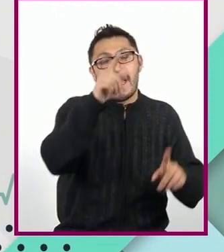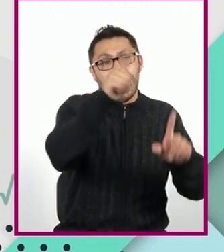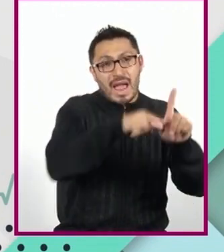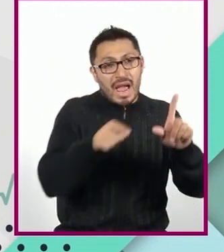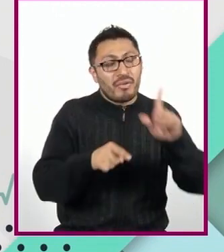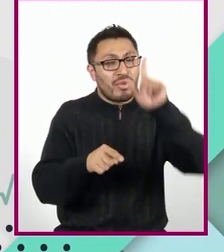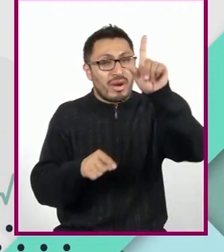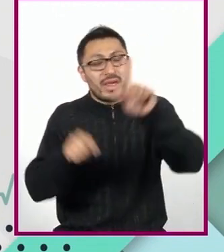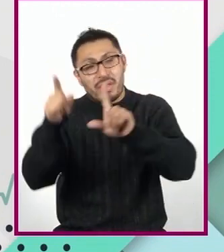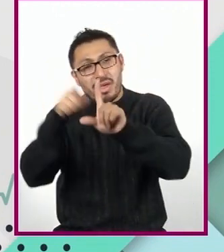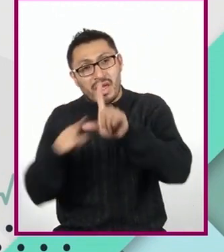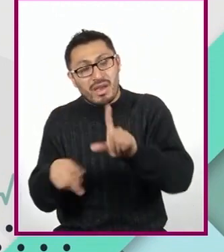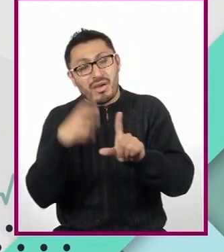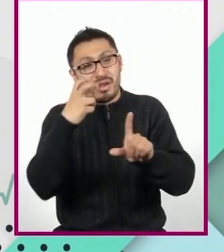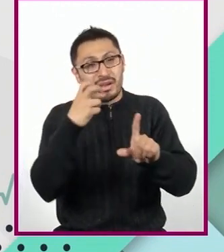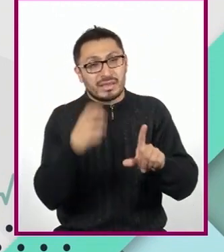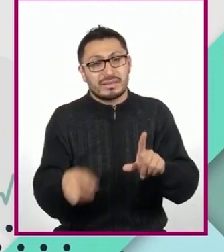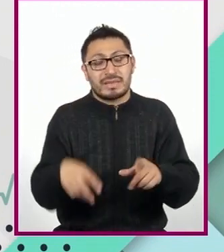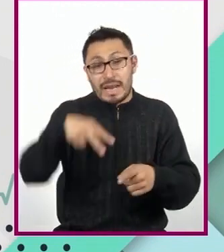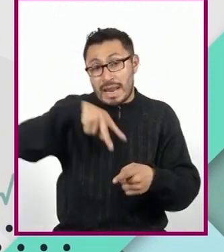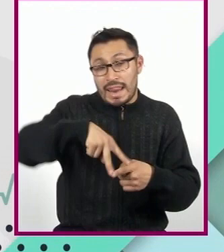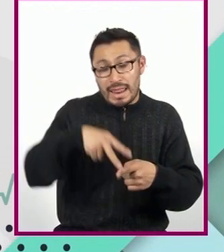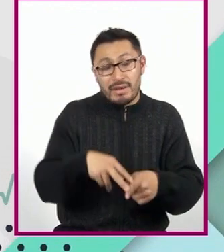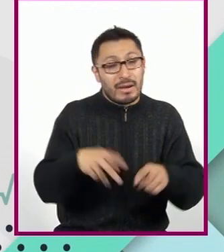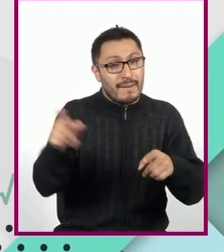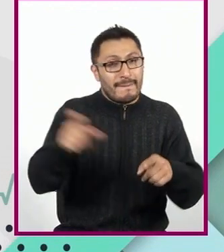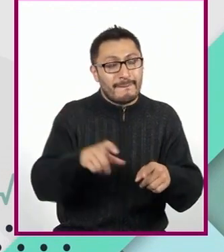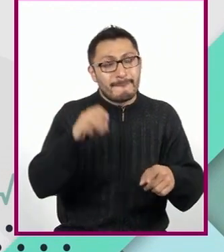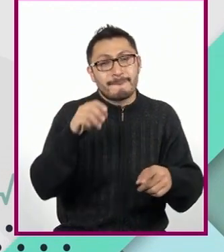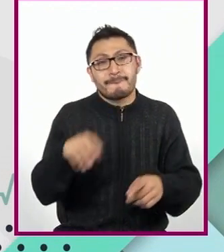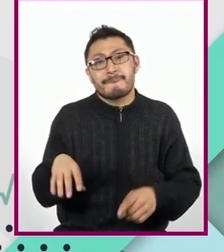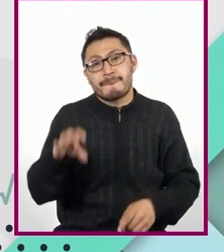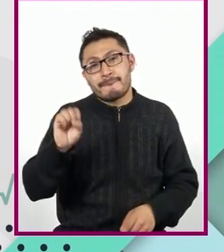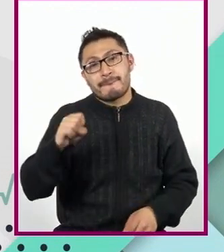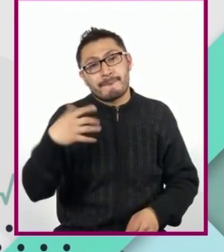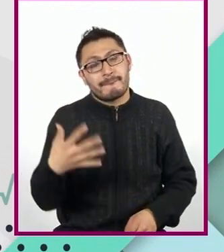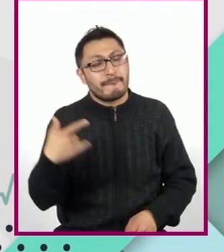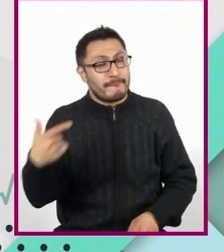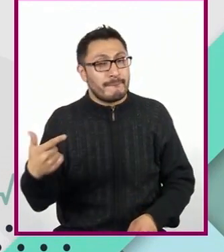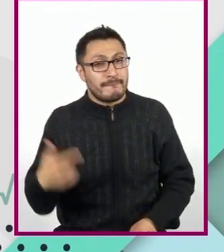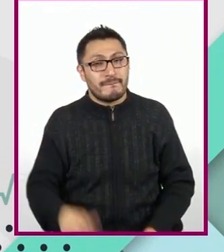ángulo, por lo cual el ángulo marcado con X mide 65 grados.